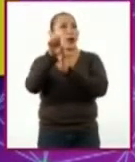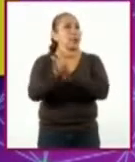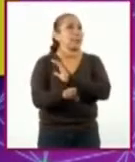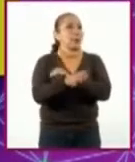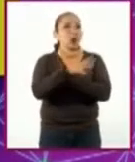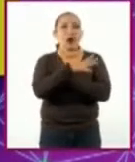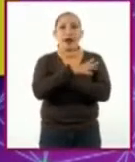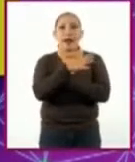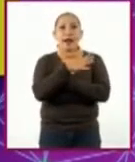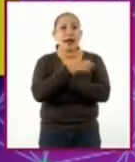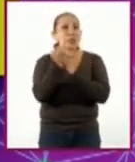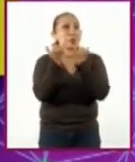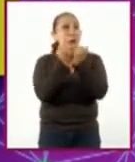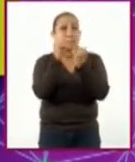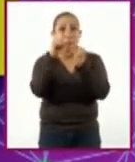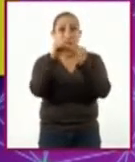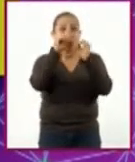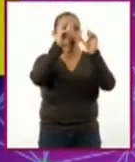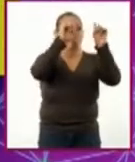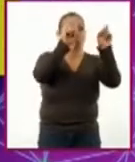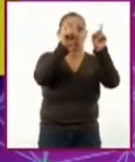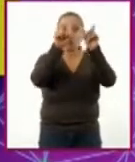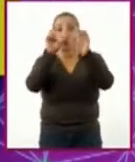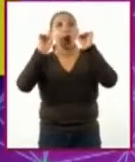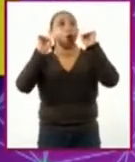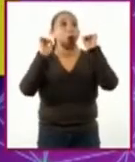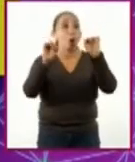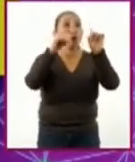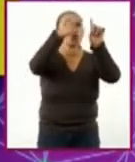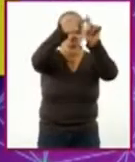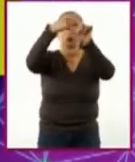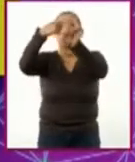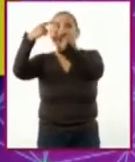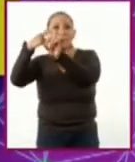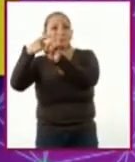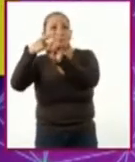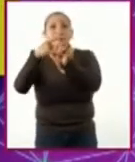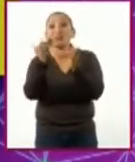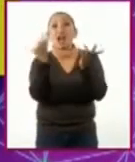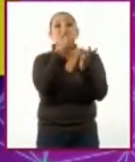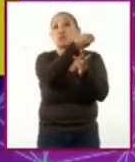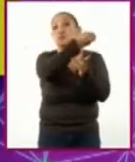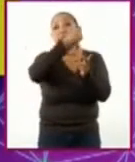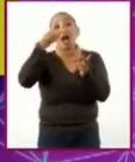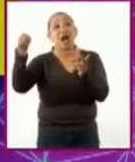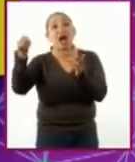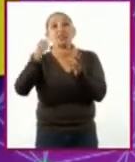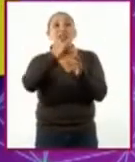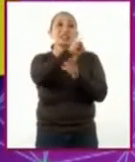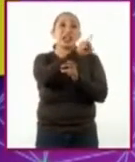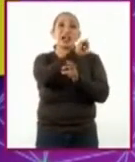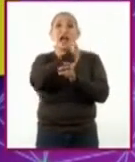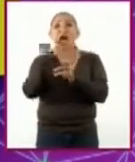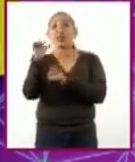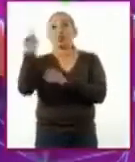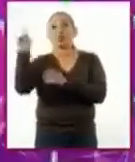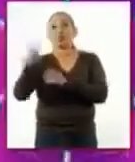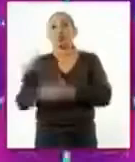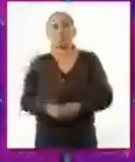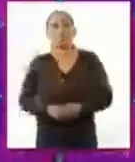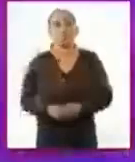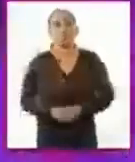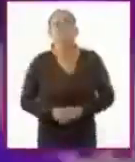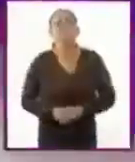se encuentran en el mismo nivel de ejecución, simplemente se realizan de izquierda a derecha.